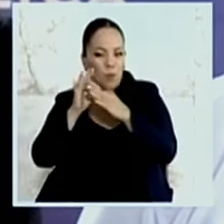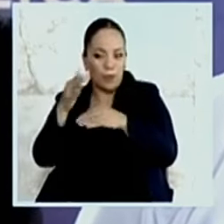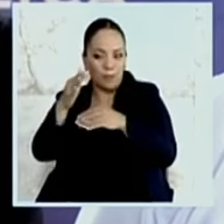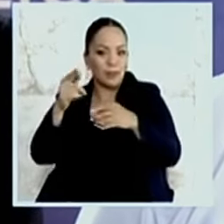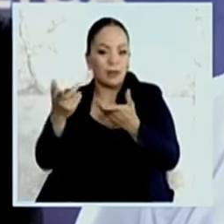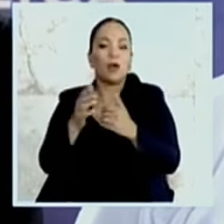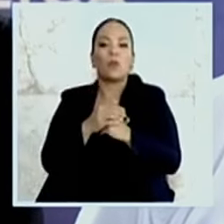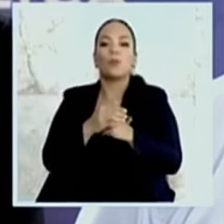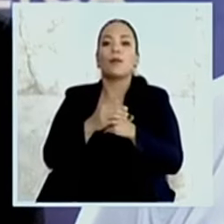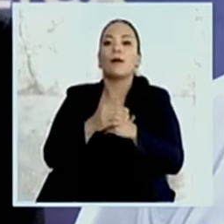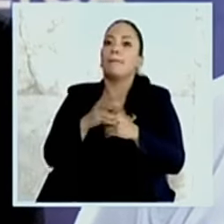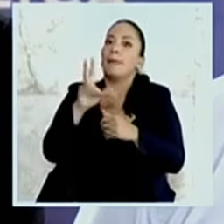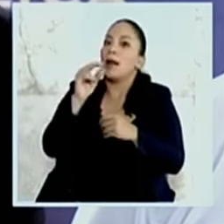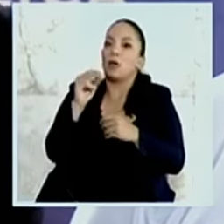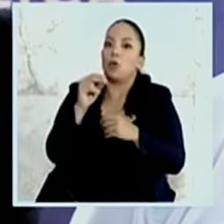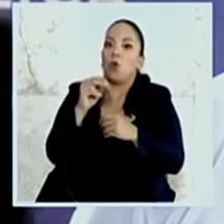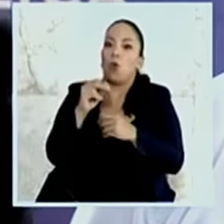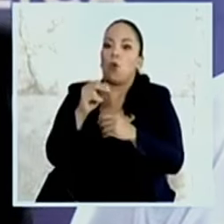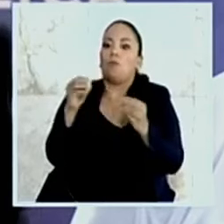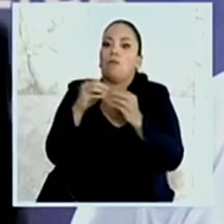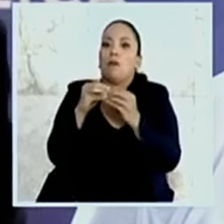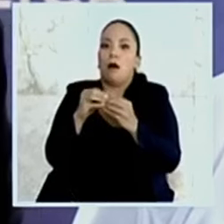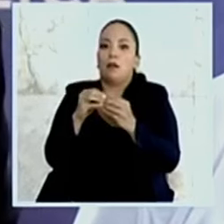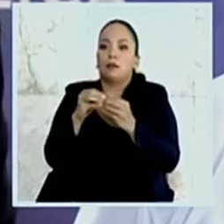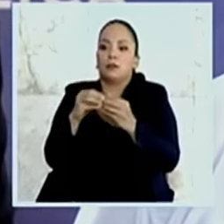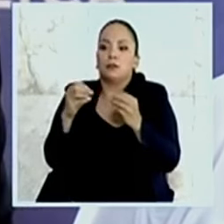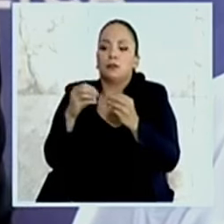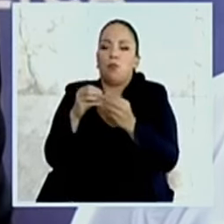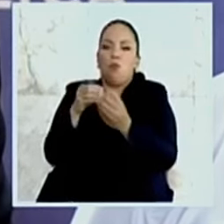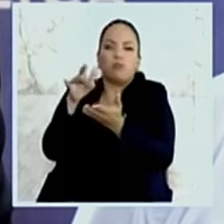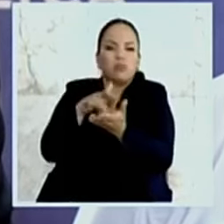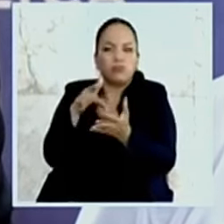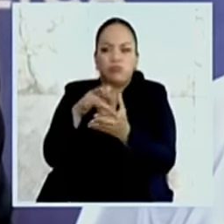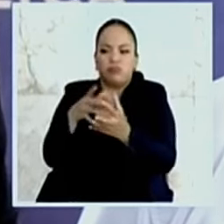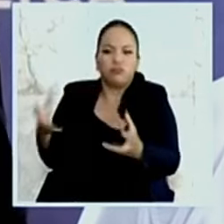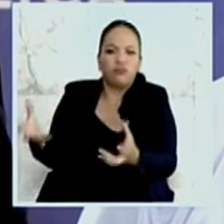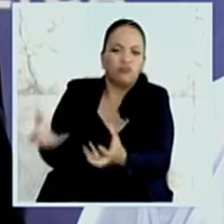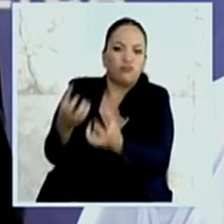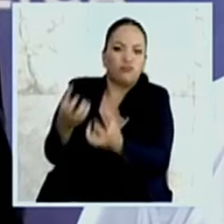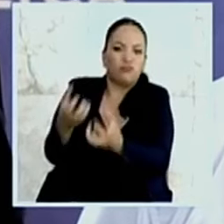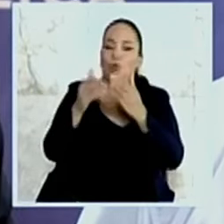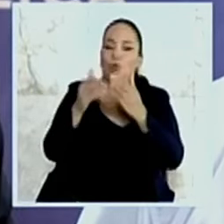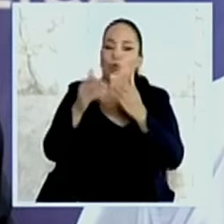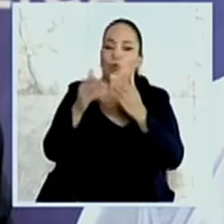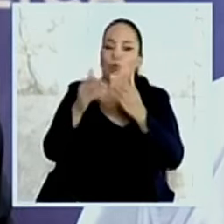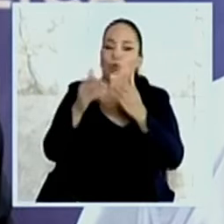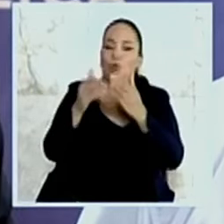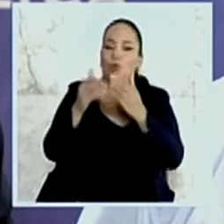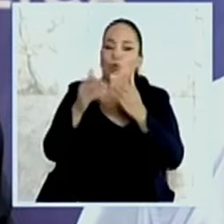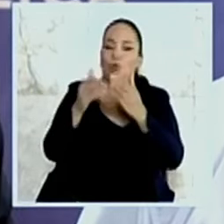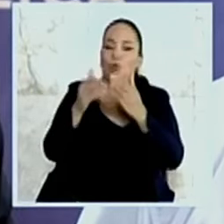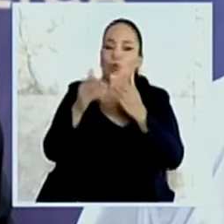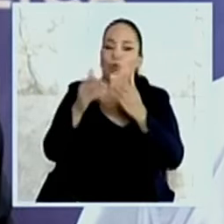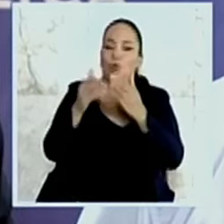evitar sobreexplotación y al mismo tiempo, acuérdense que cuando estuve en Punta Arenas,